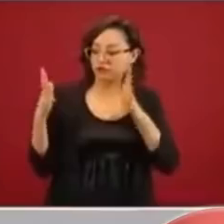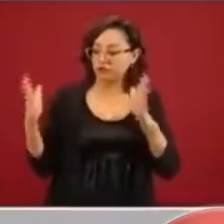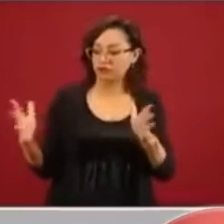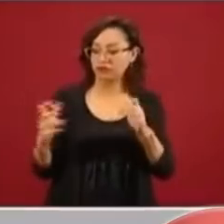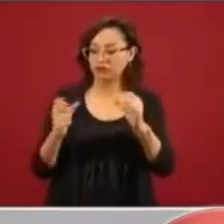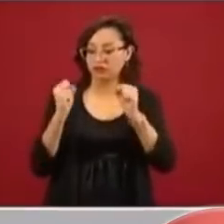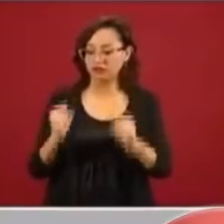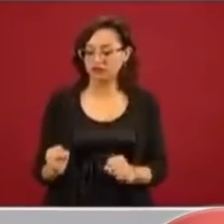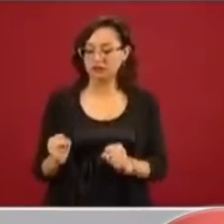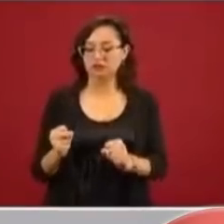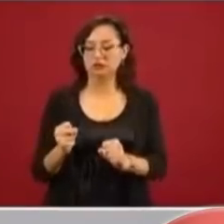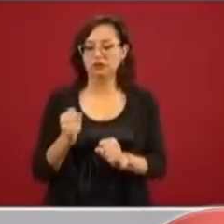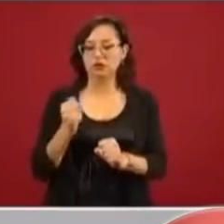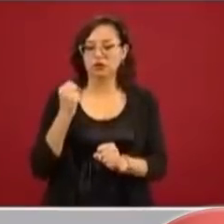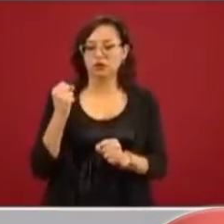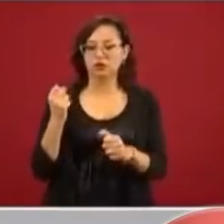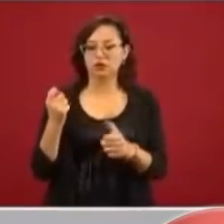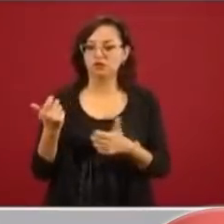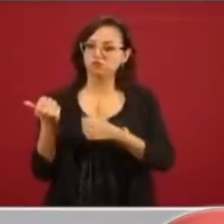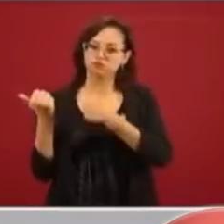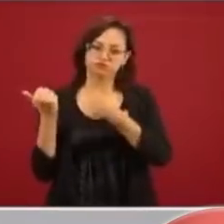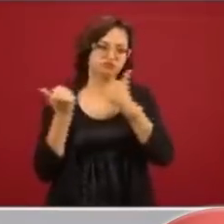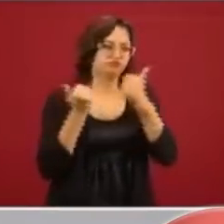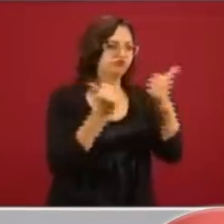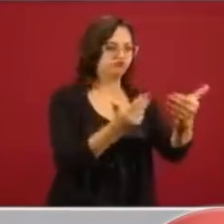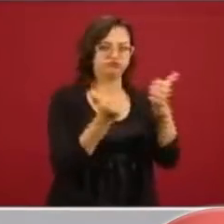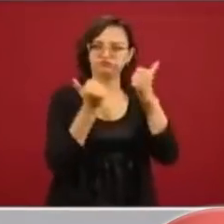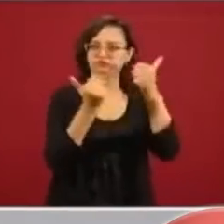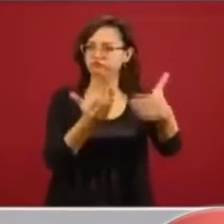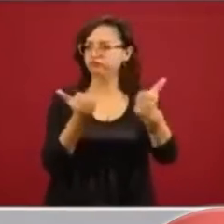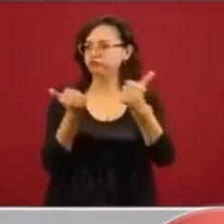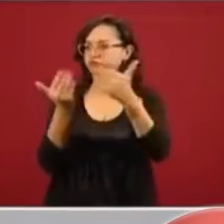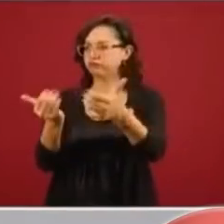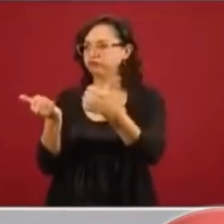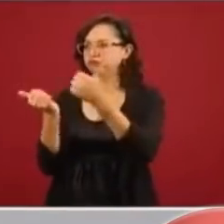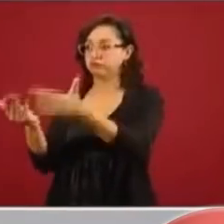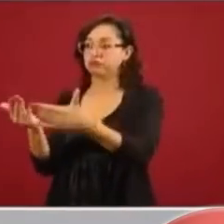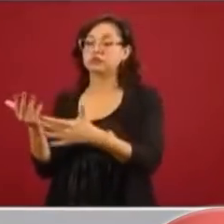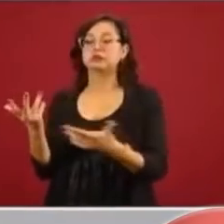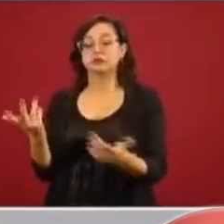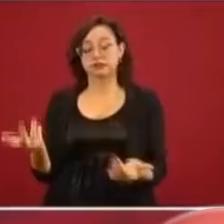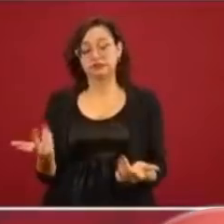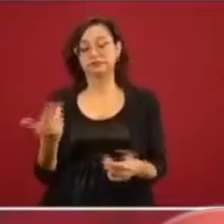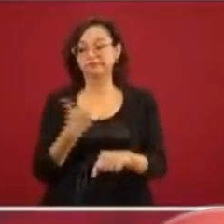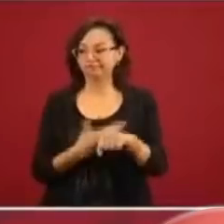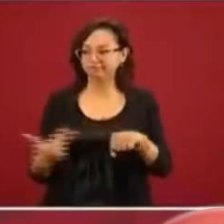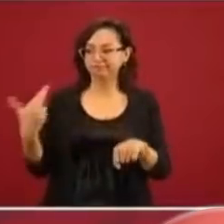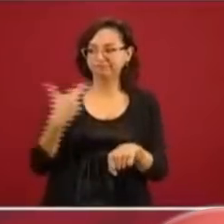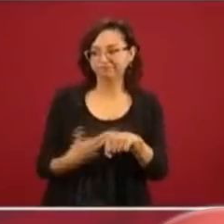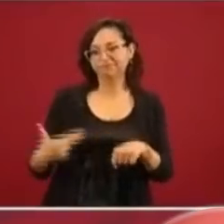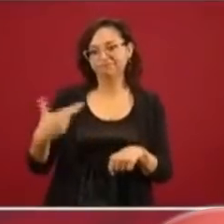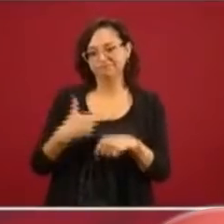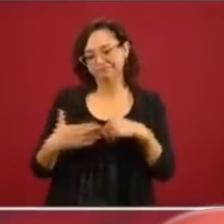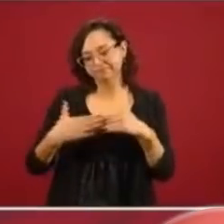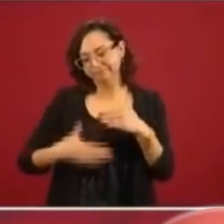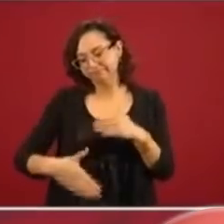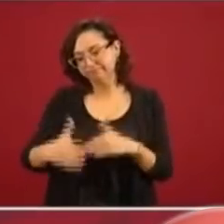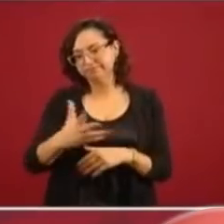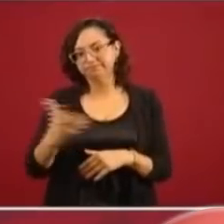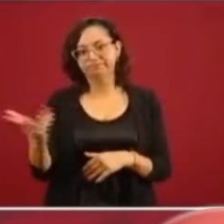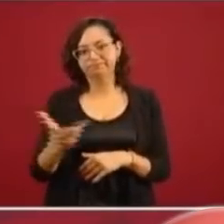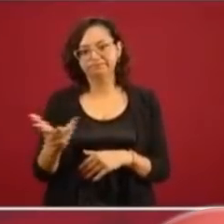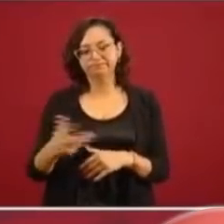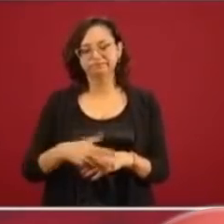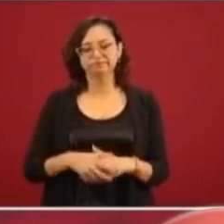y con seguridad de que lleguen a su destino, pues es algo que estamos haciendo. Esta